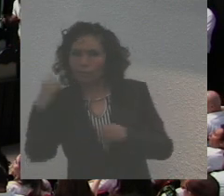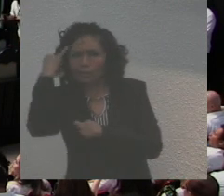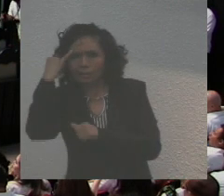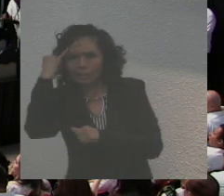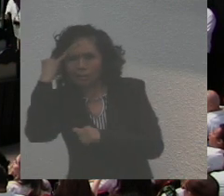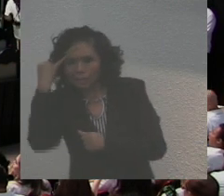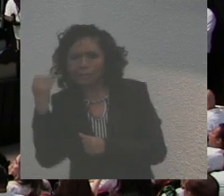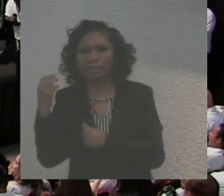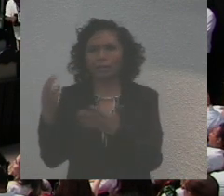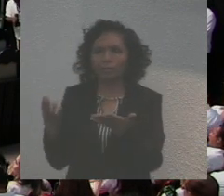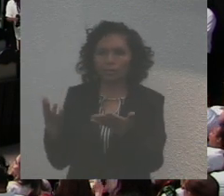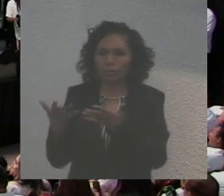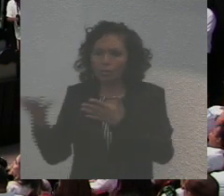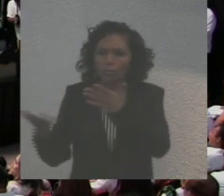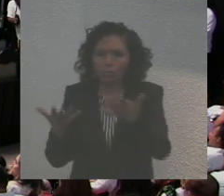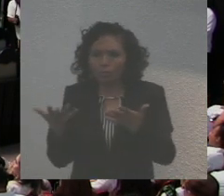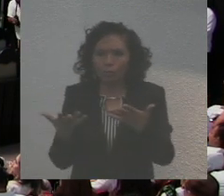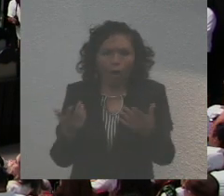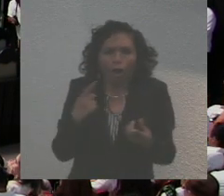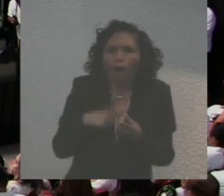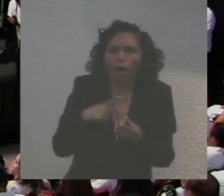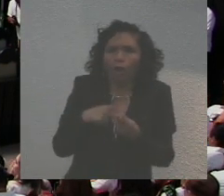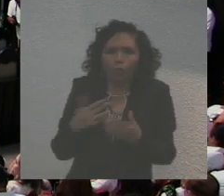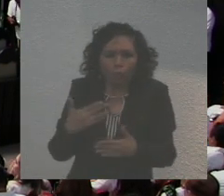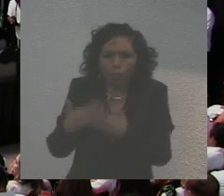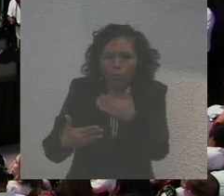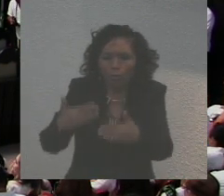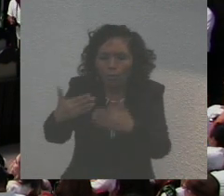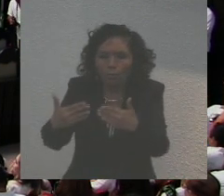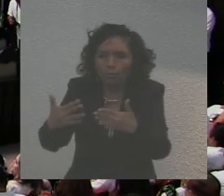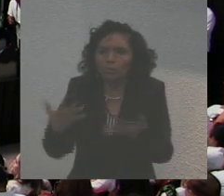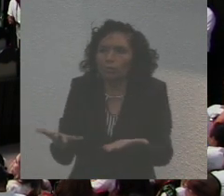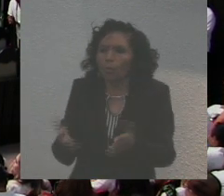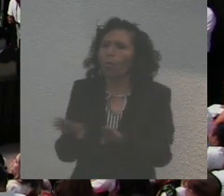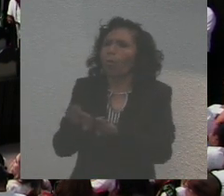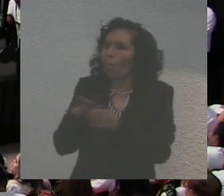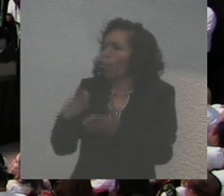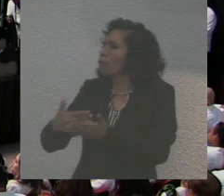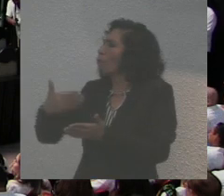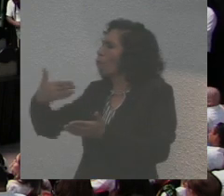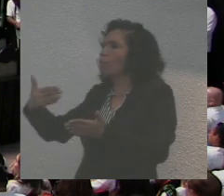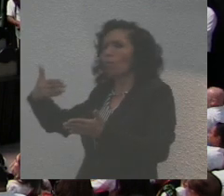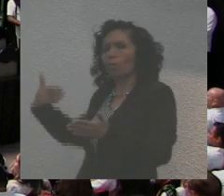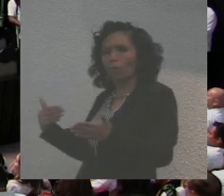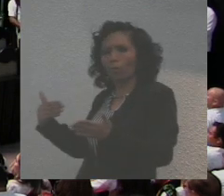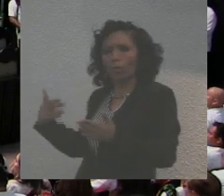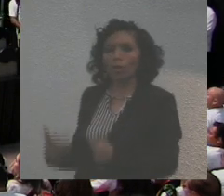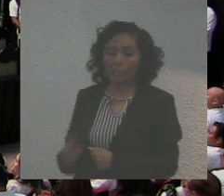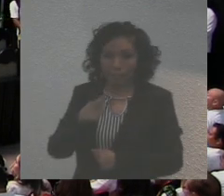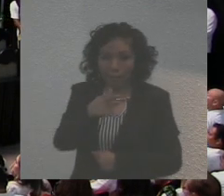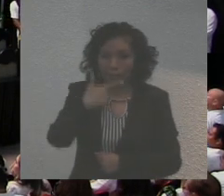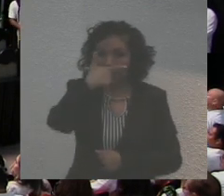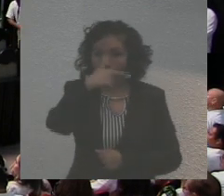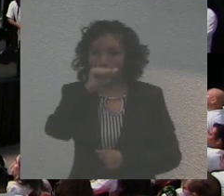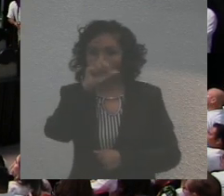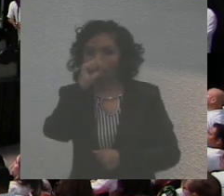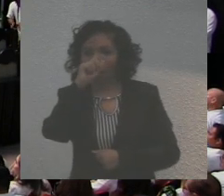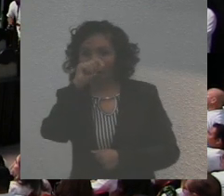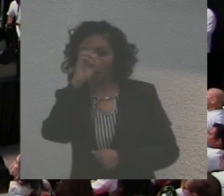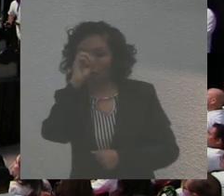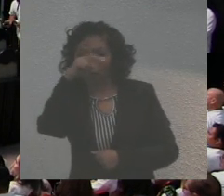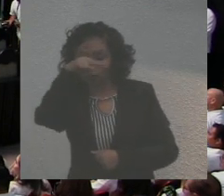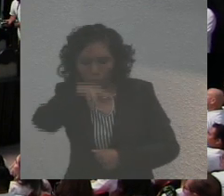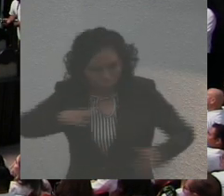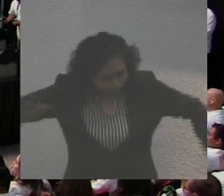porque no podemos saber a dónde vamos si no sabemos de dónde venimos. Y aquí está don Gastón, que es un gran impulsor y un gran defensor